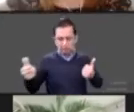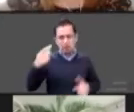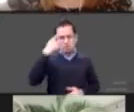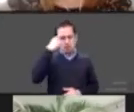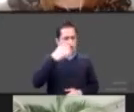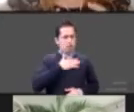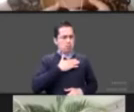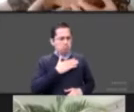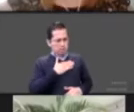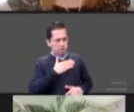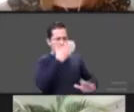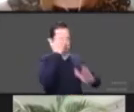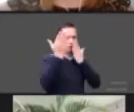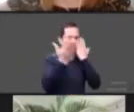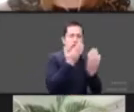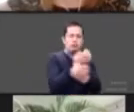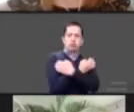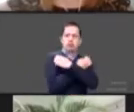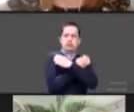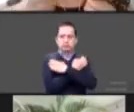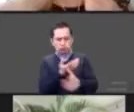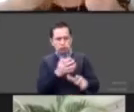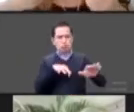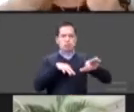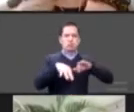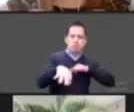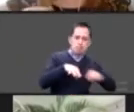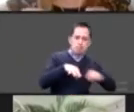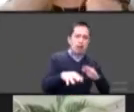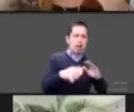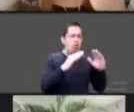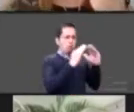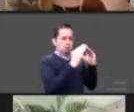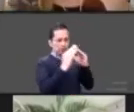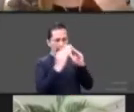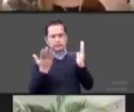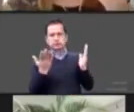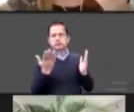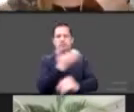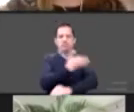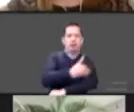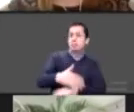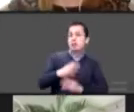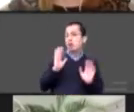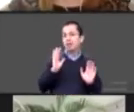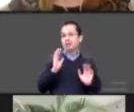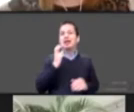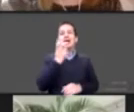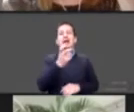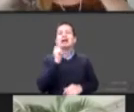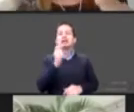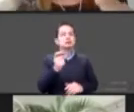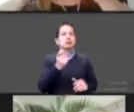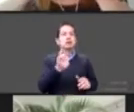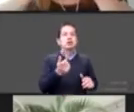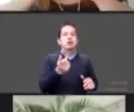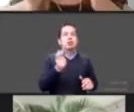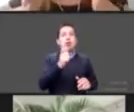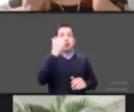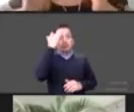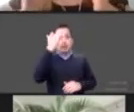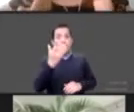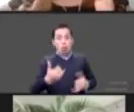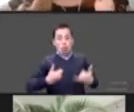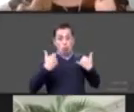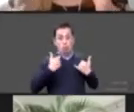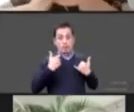la familia, si es que así lo decides. Entonces es clave entenderlo como un trayecto completo que va desde que tú